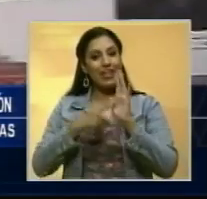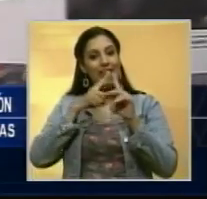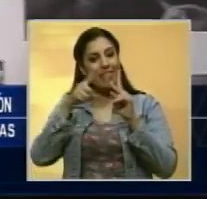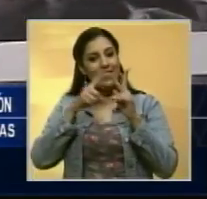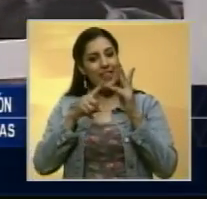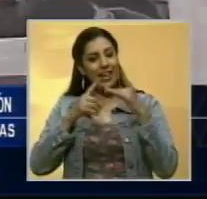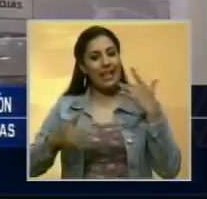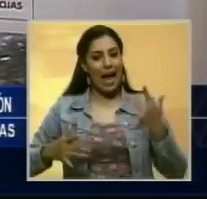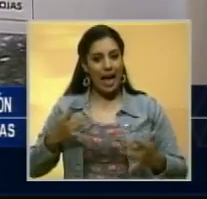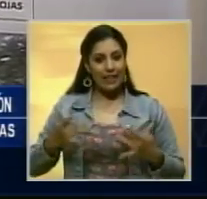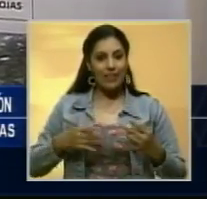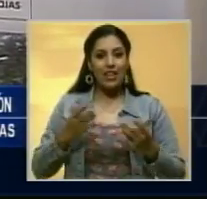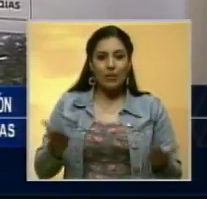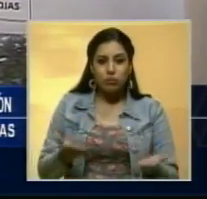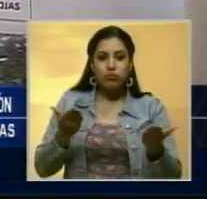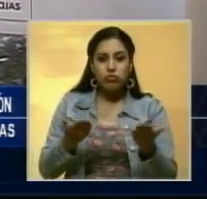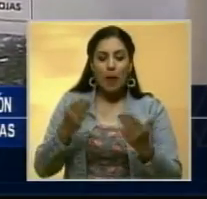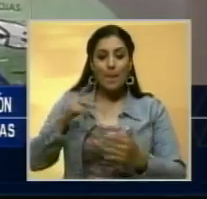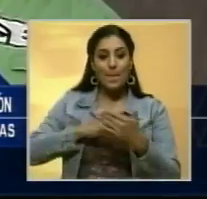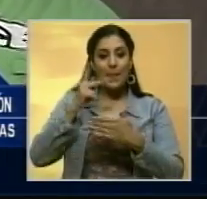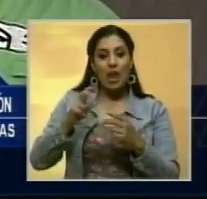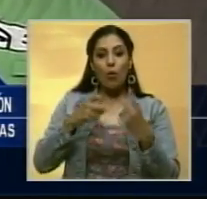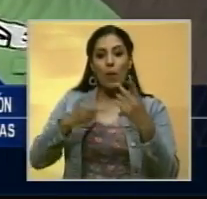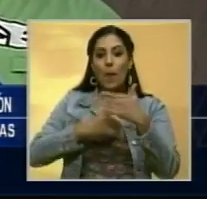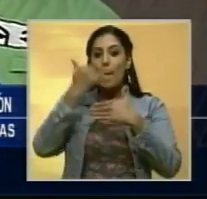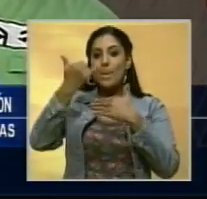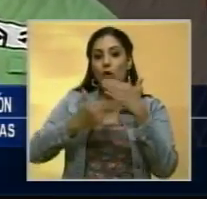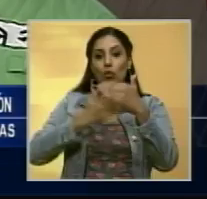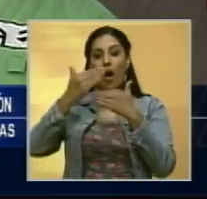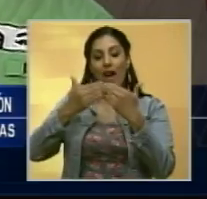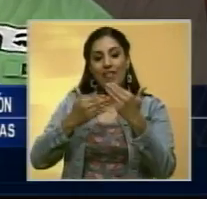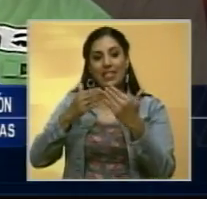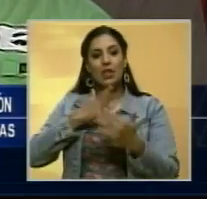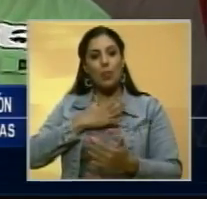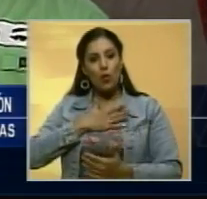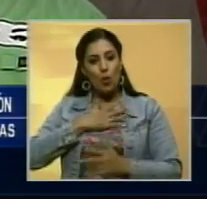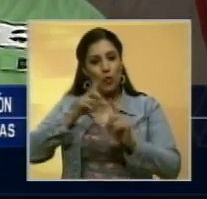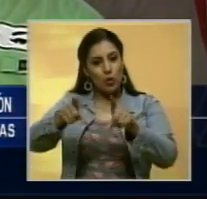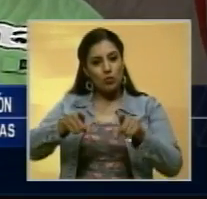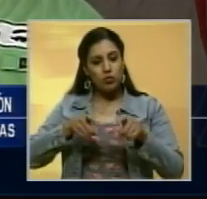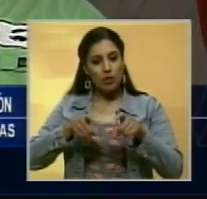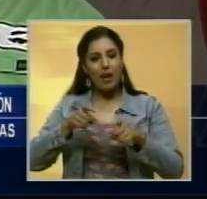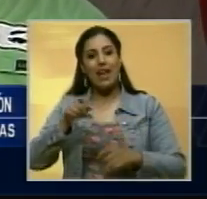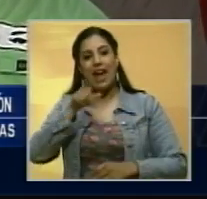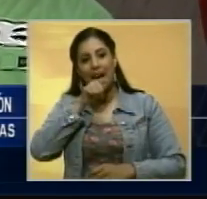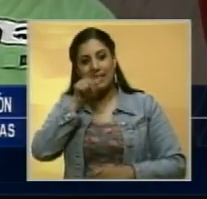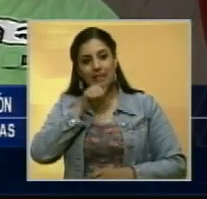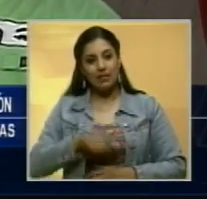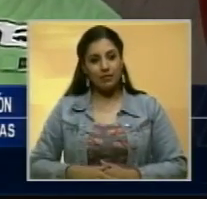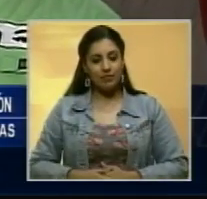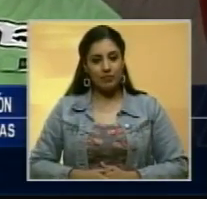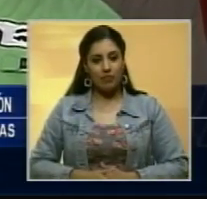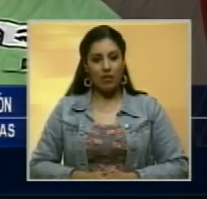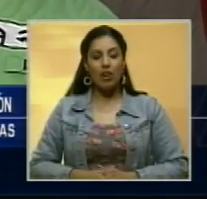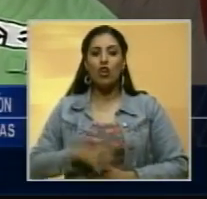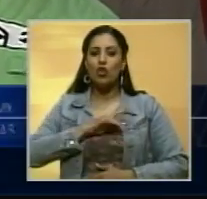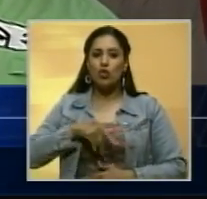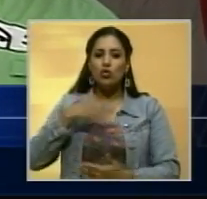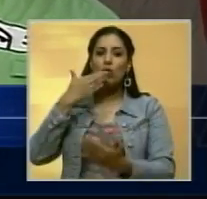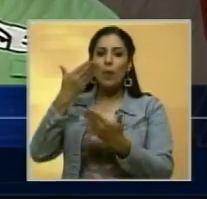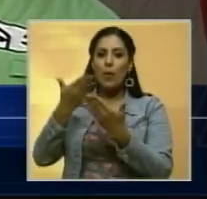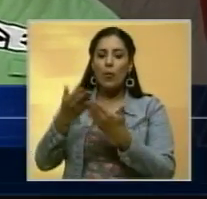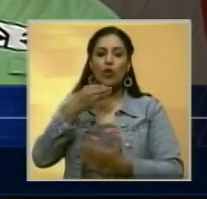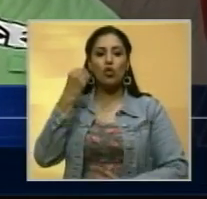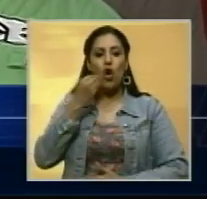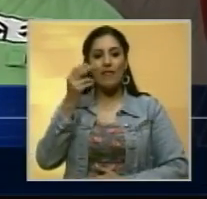las diferentes actividades que se impulsan en el plan un proyecto de avance genético en materia avícola. Lo está presentando un